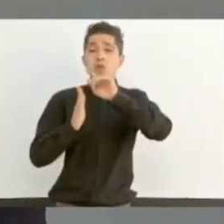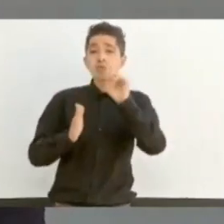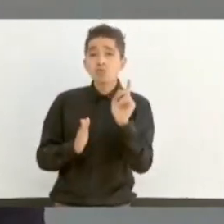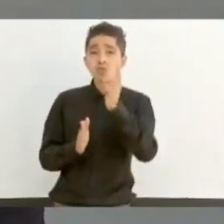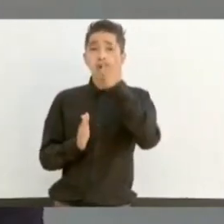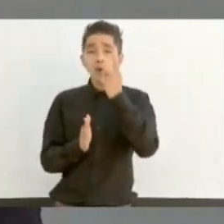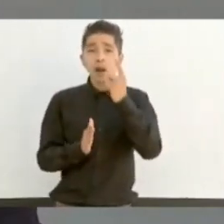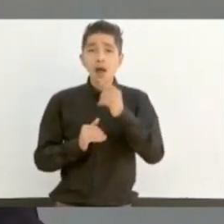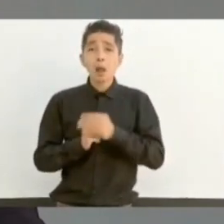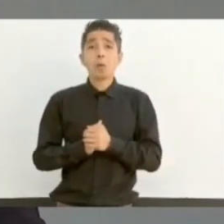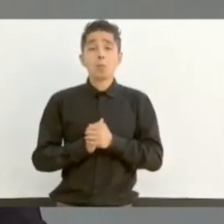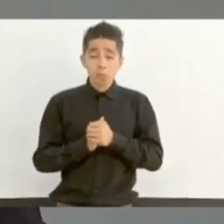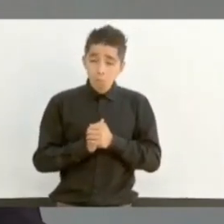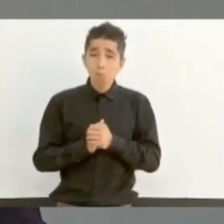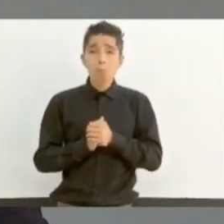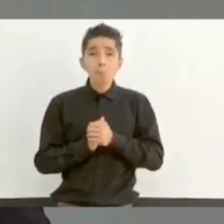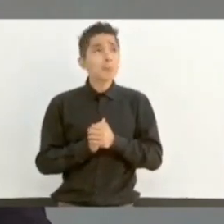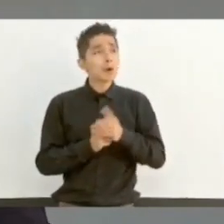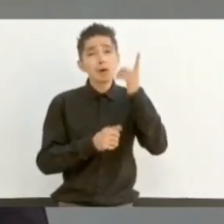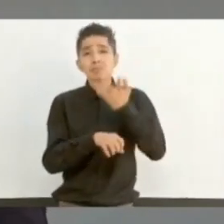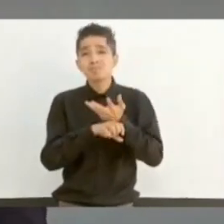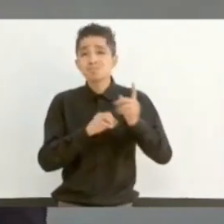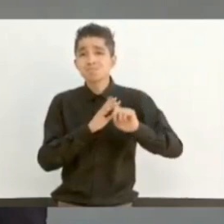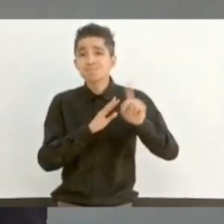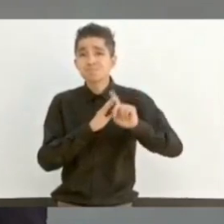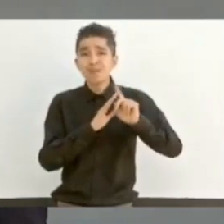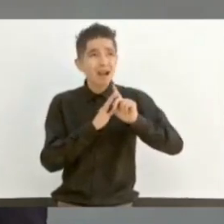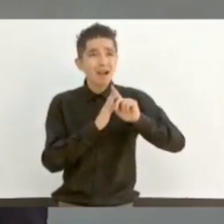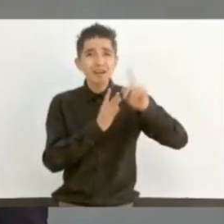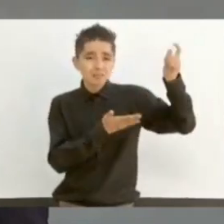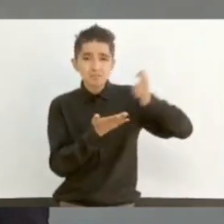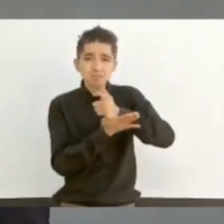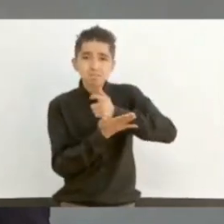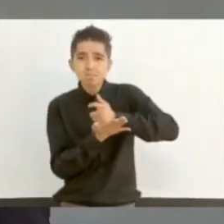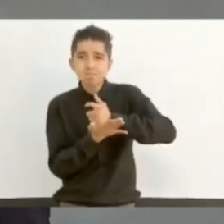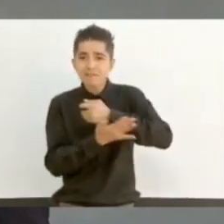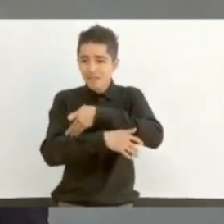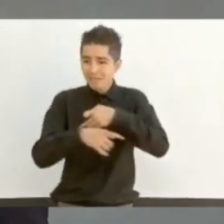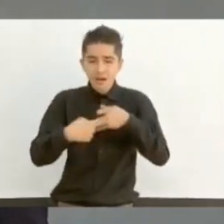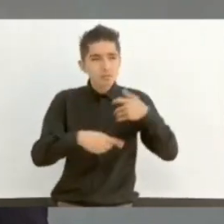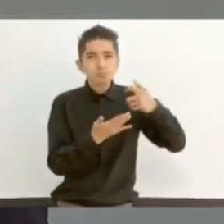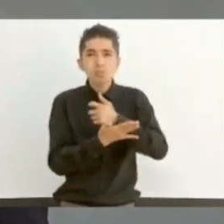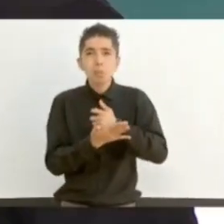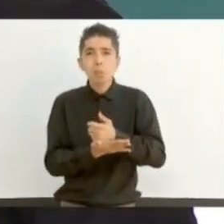dólares nos enviaron nuestros paisanos.